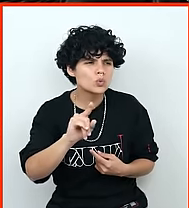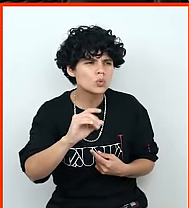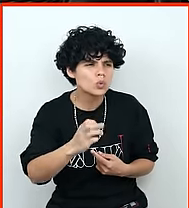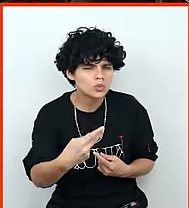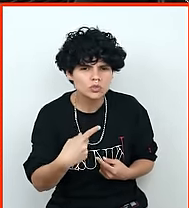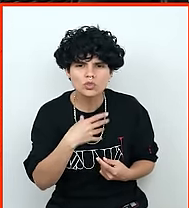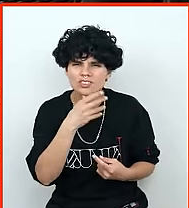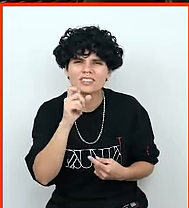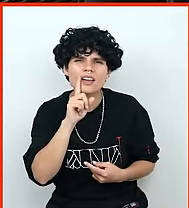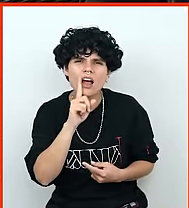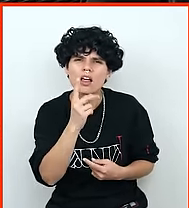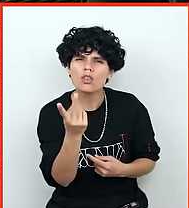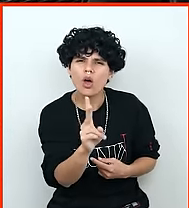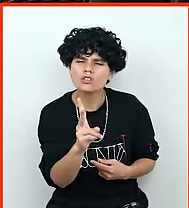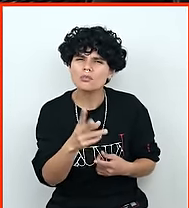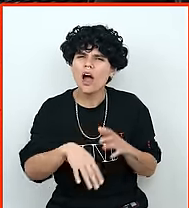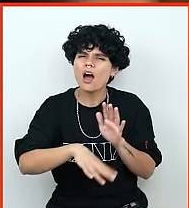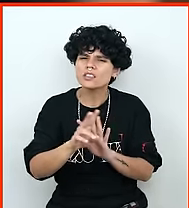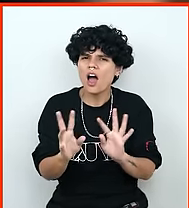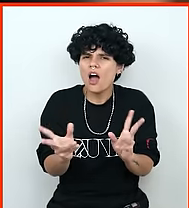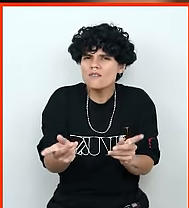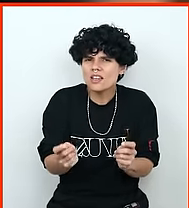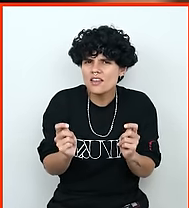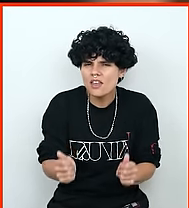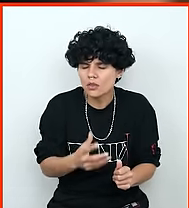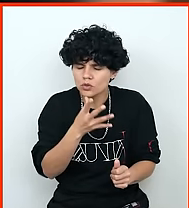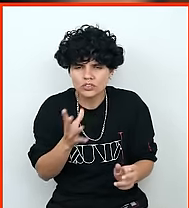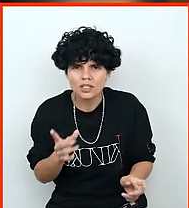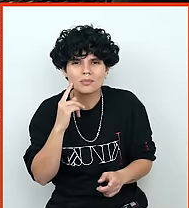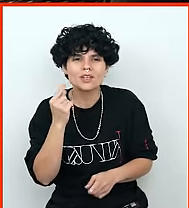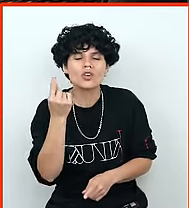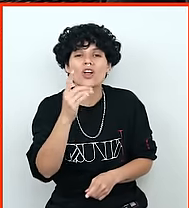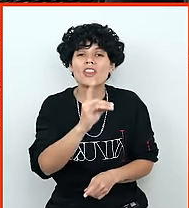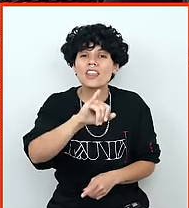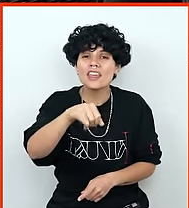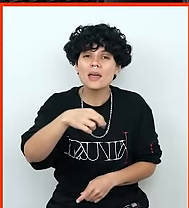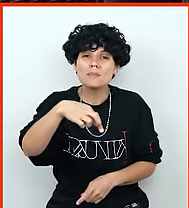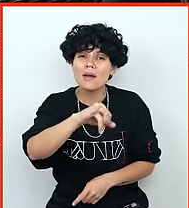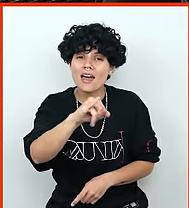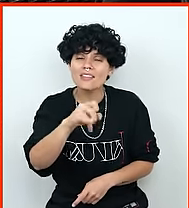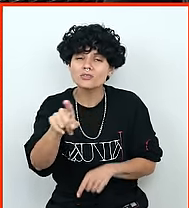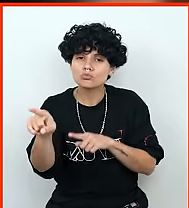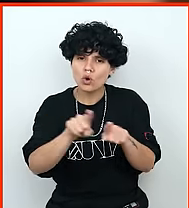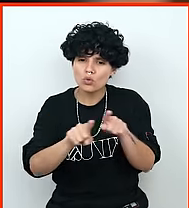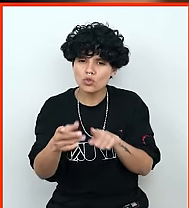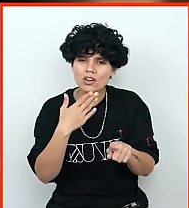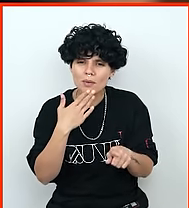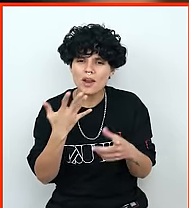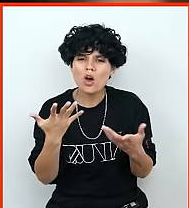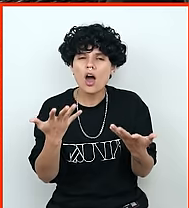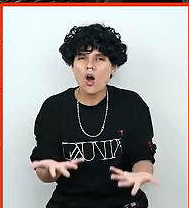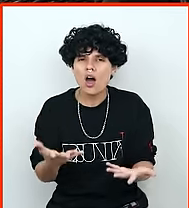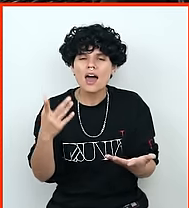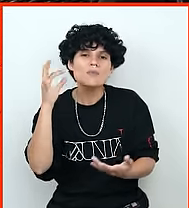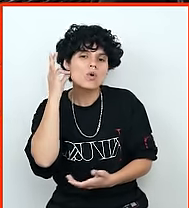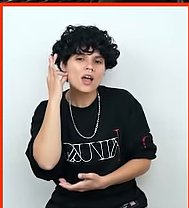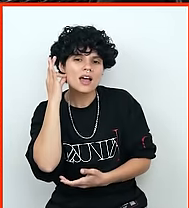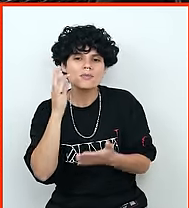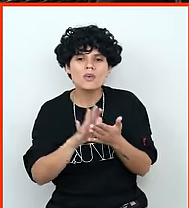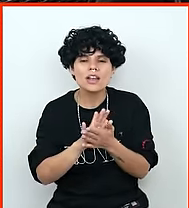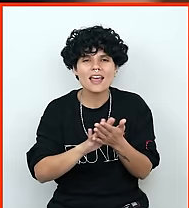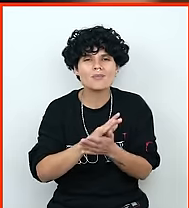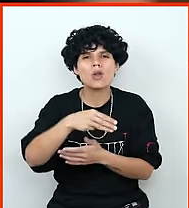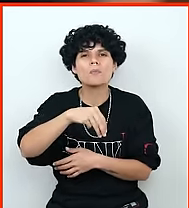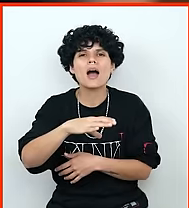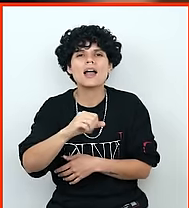está a ese nivel de habilidad realmente de ellos dos, pero el Dani, lo que tiene el Pérez es que también es productor. Entonces, por ejemplo, ahora está trabajando con muchas mujeres que